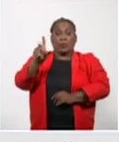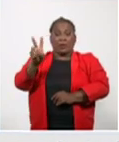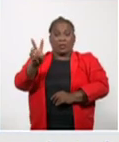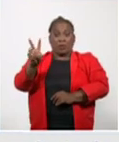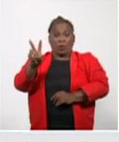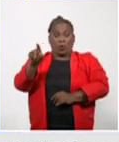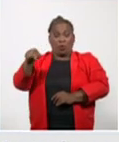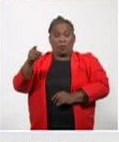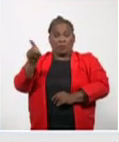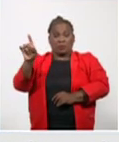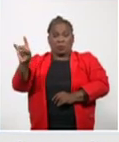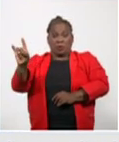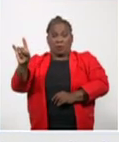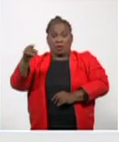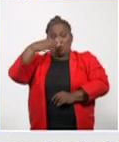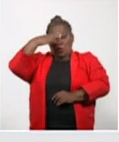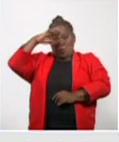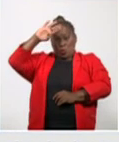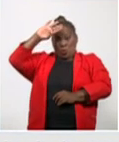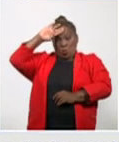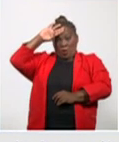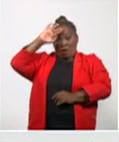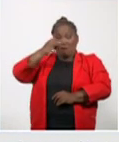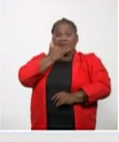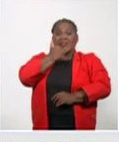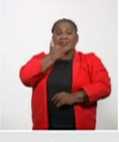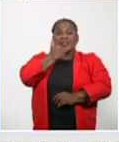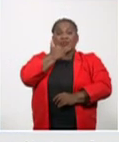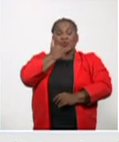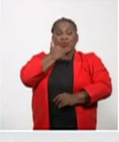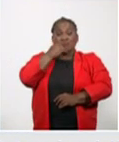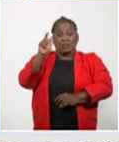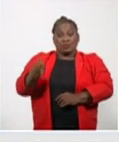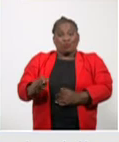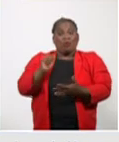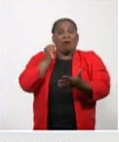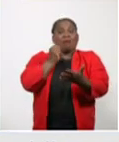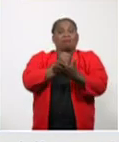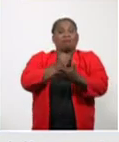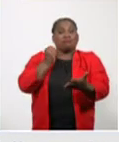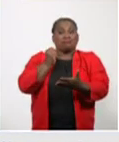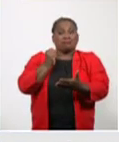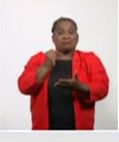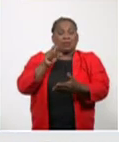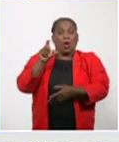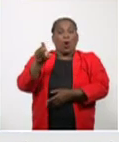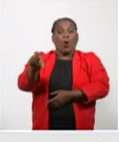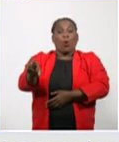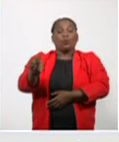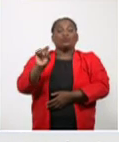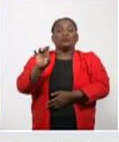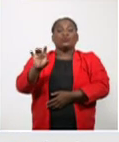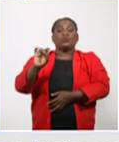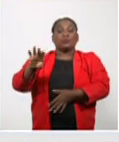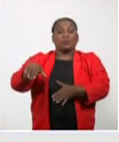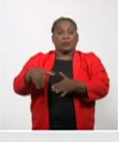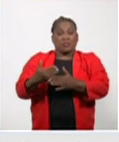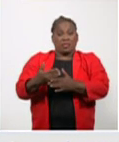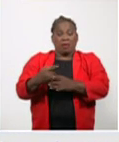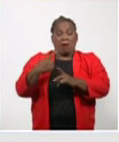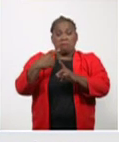122,19. Cuba con una tasa de incidencia de casos confirmados en los últimos 15 días por 100.000 habitantes